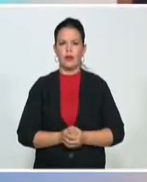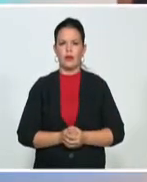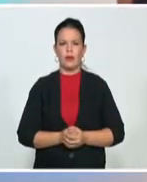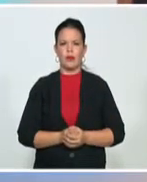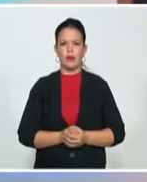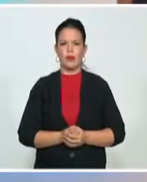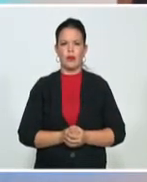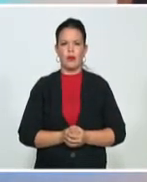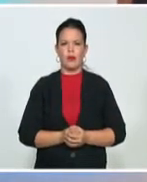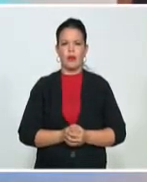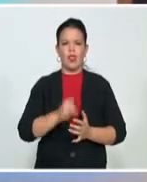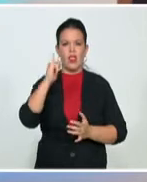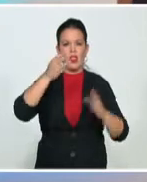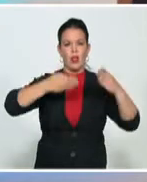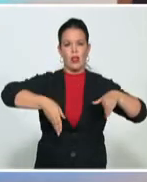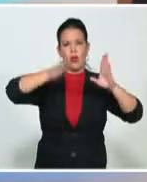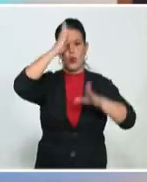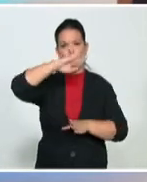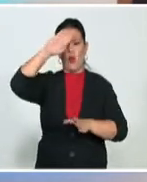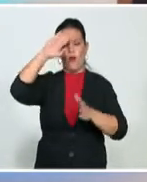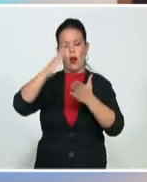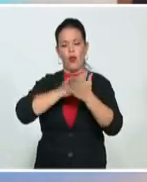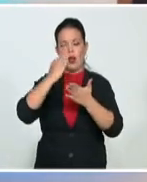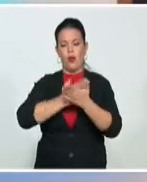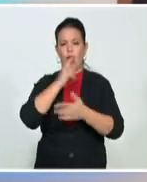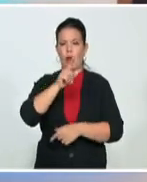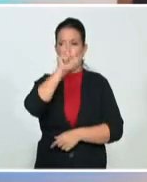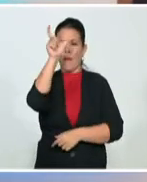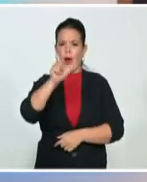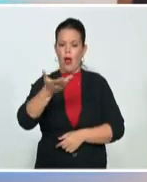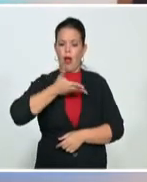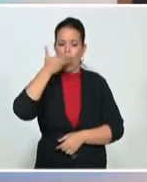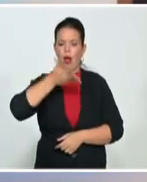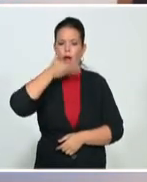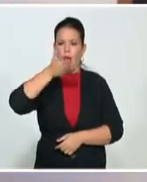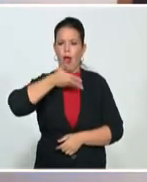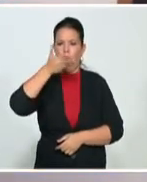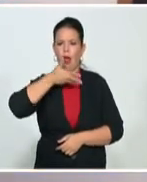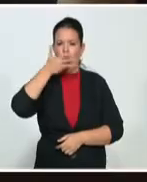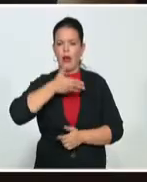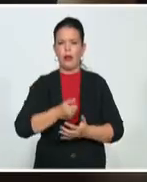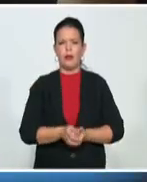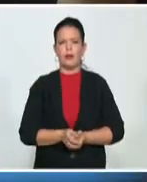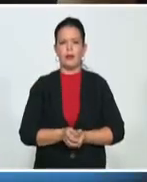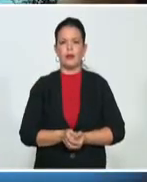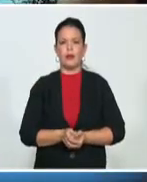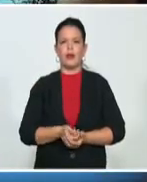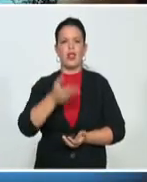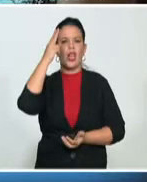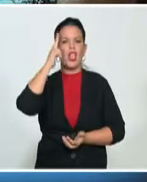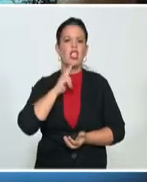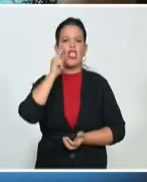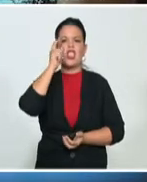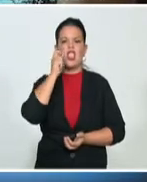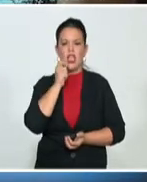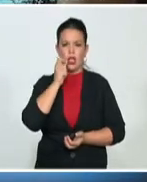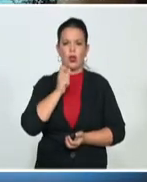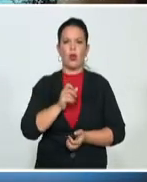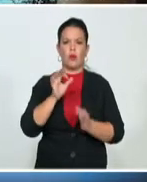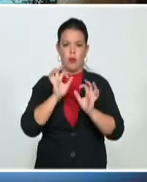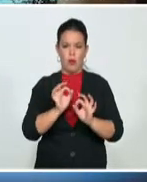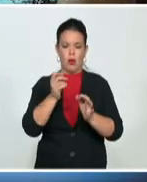Con las palabras del narrador y ensayista Francisco López Sacha y de José Adrián Vitier, nieto del reconocido escritor cubano